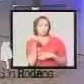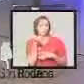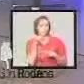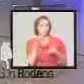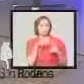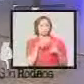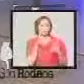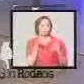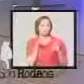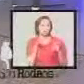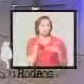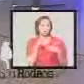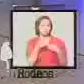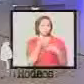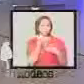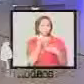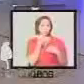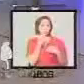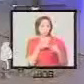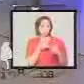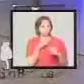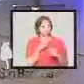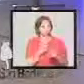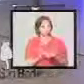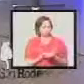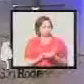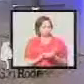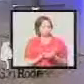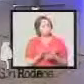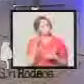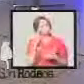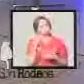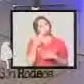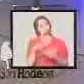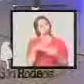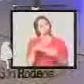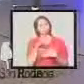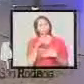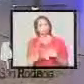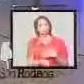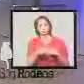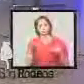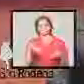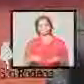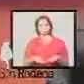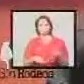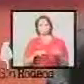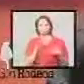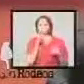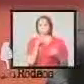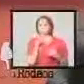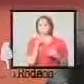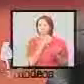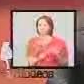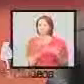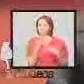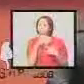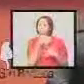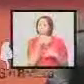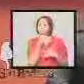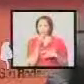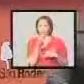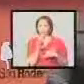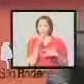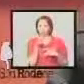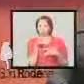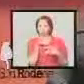del tema, que está radicando el problema? Sí, bueno, en la capacidad de pago, definitivamente. Las personas que no la tienen, pues les es difícil